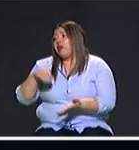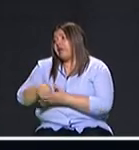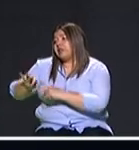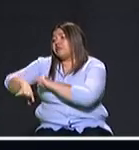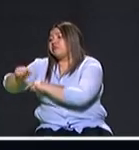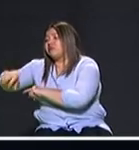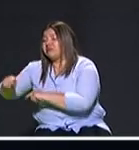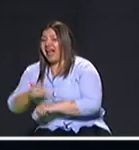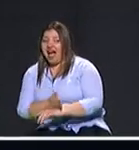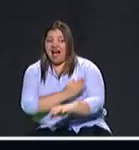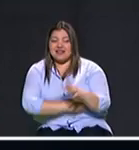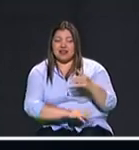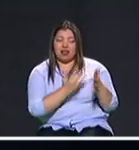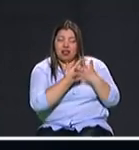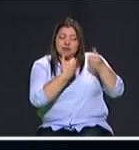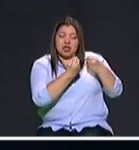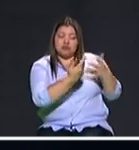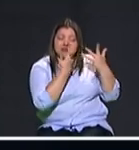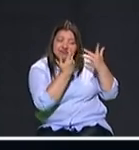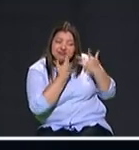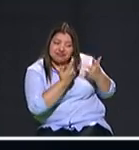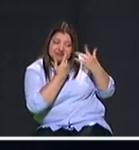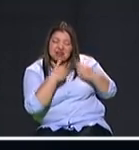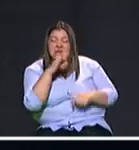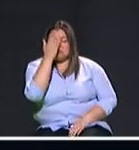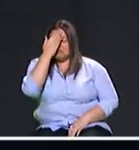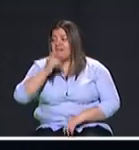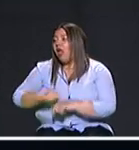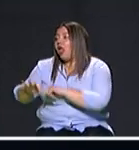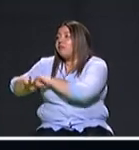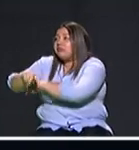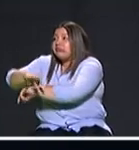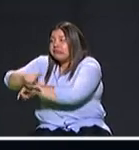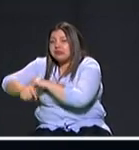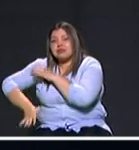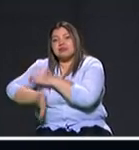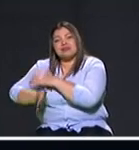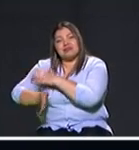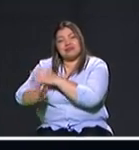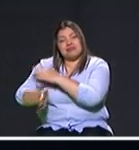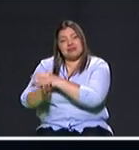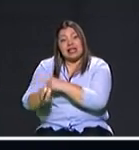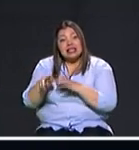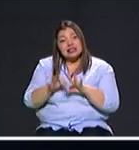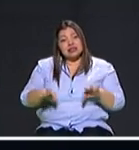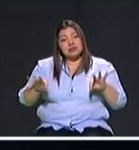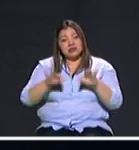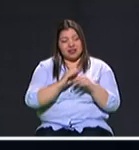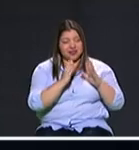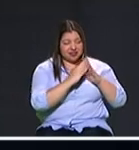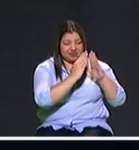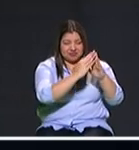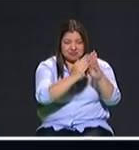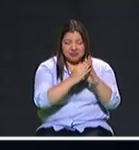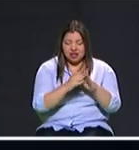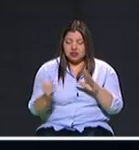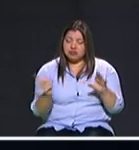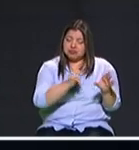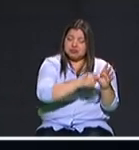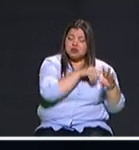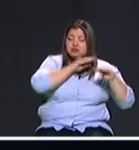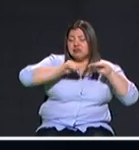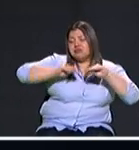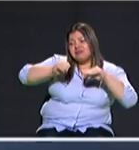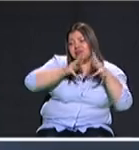muchas cosas ahí hay que hacer todo un proceso para resocializar lo es así es de verdad una oportunidad para reducir los delitos en la ciudad de